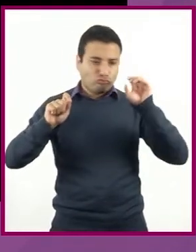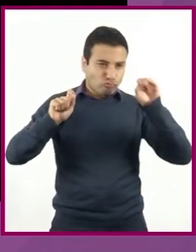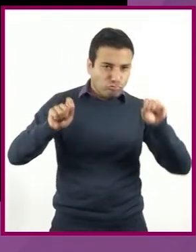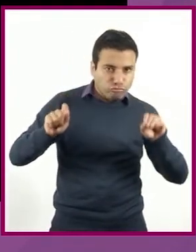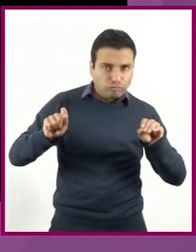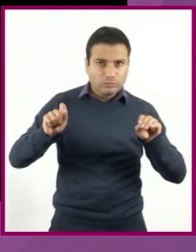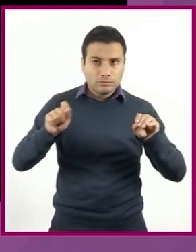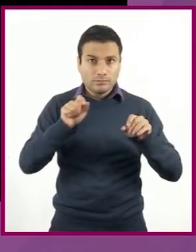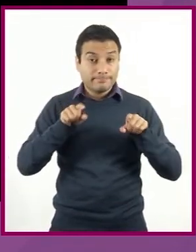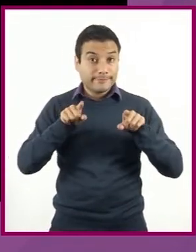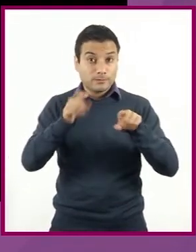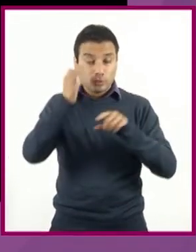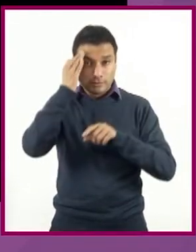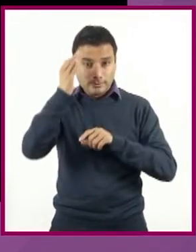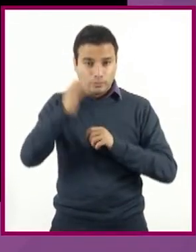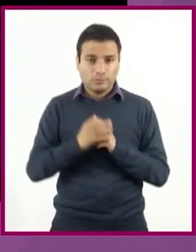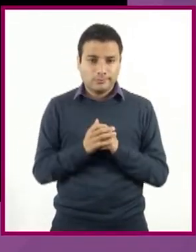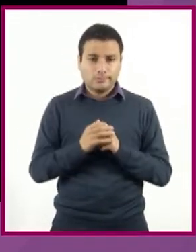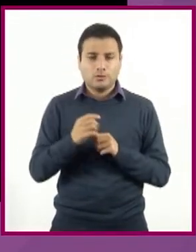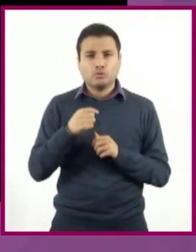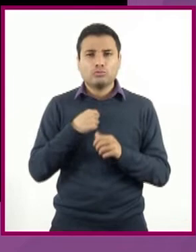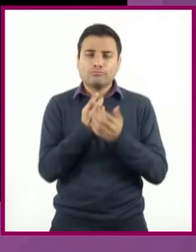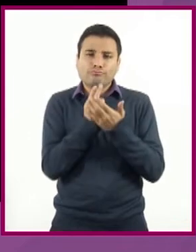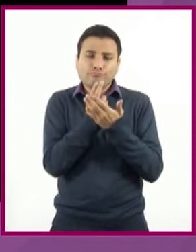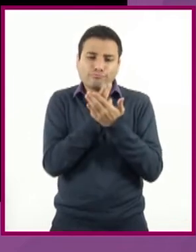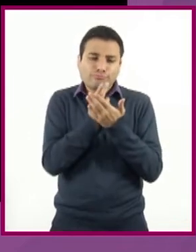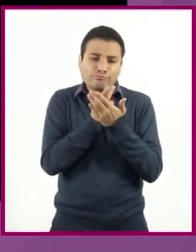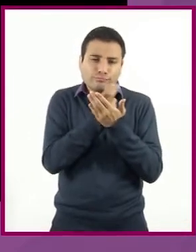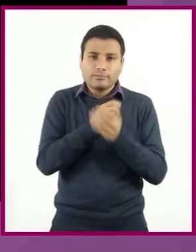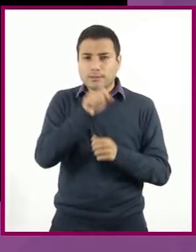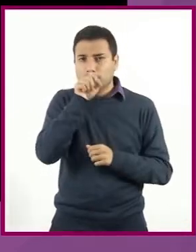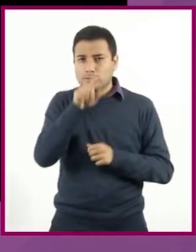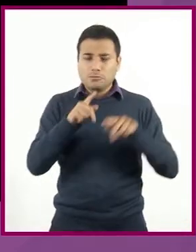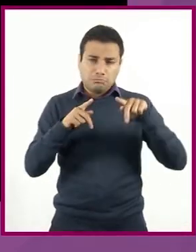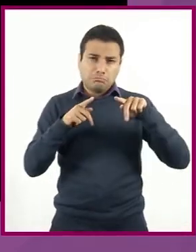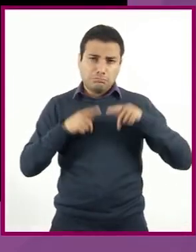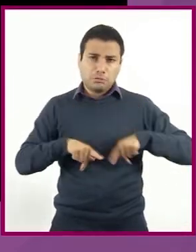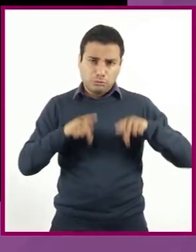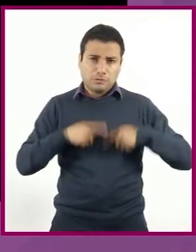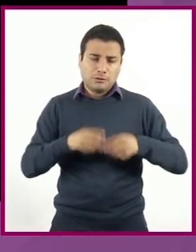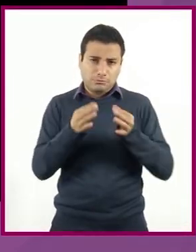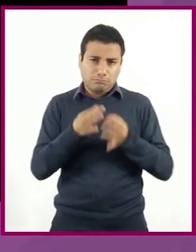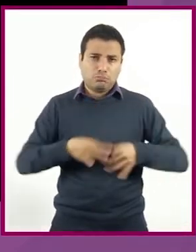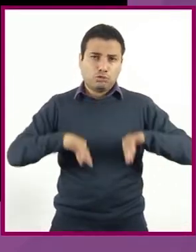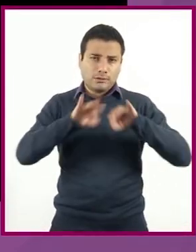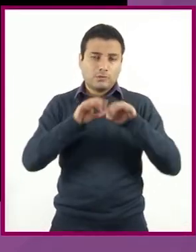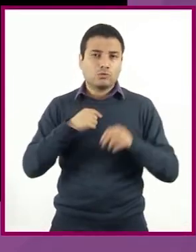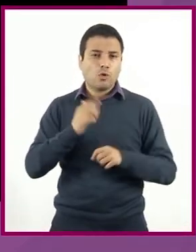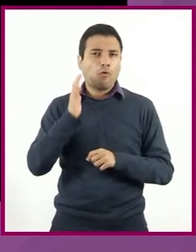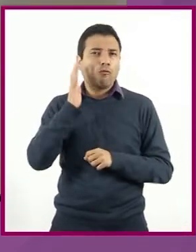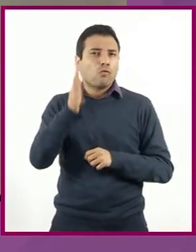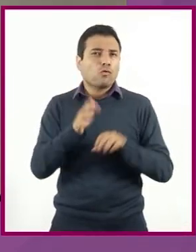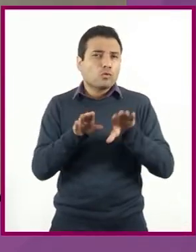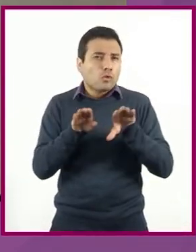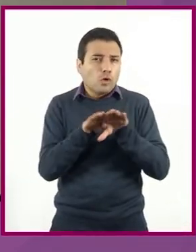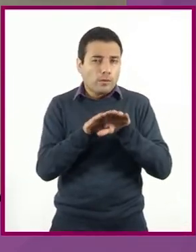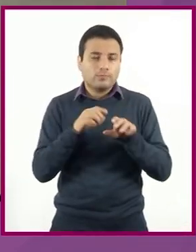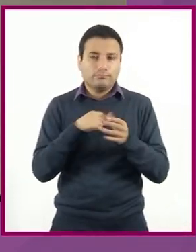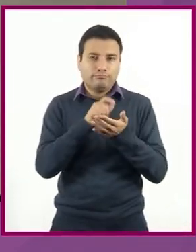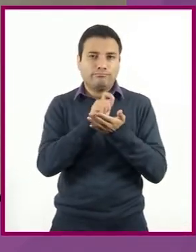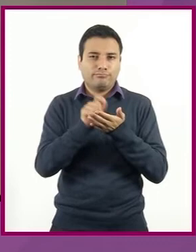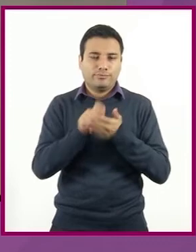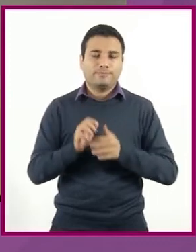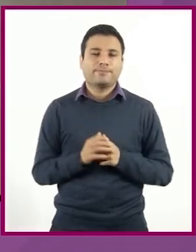pintura, en la cual plasmé personas importantes en mi vida y lo que quisiera vivir en el futuro.